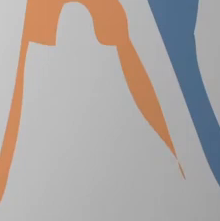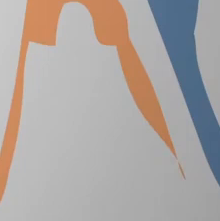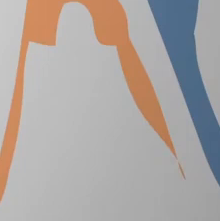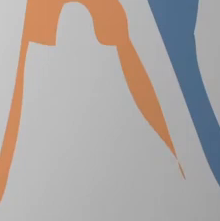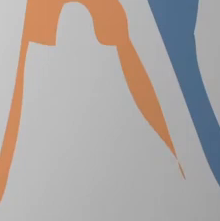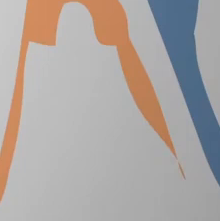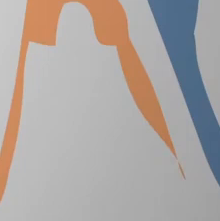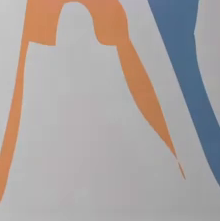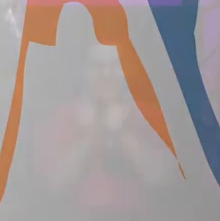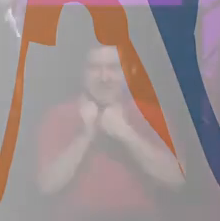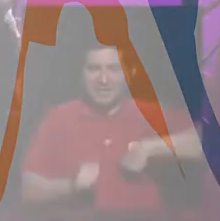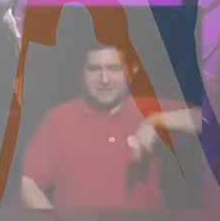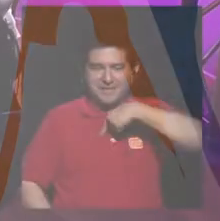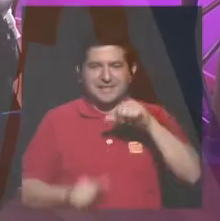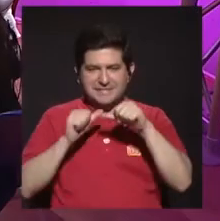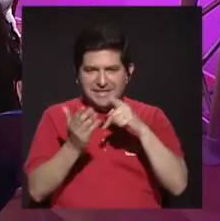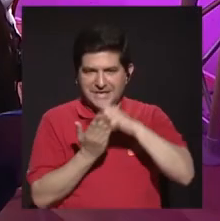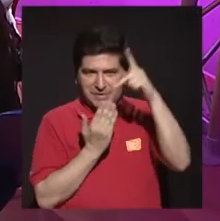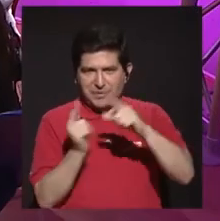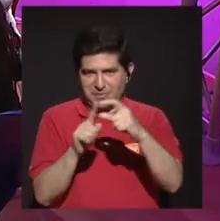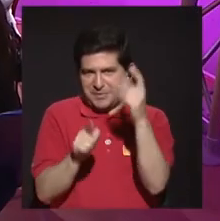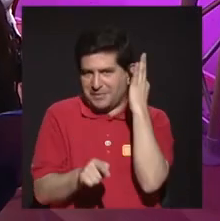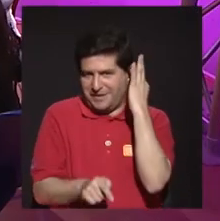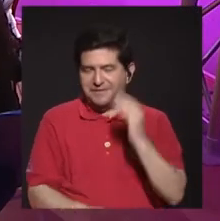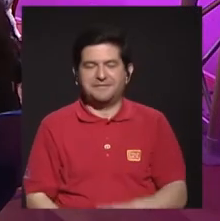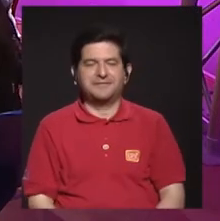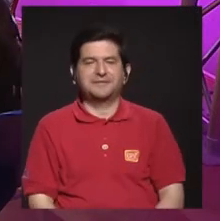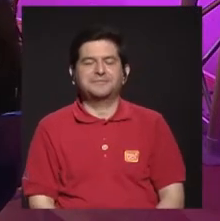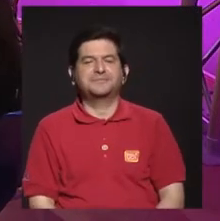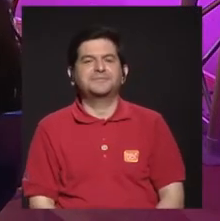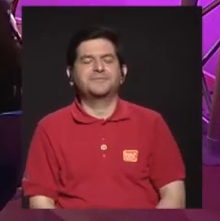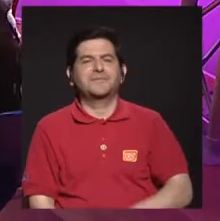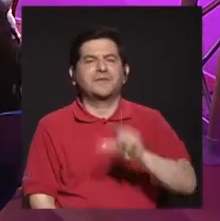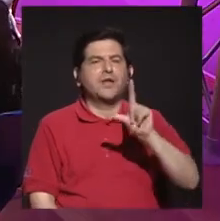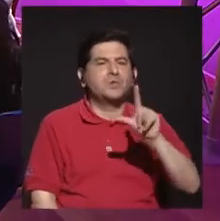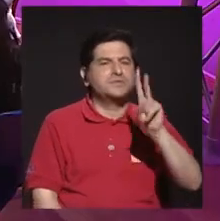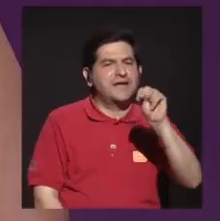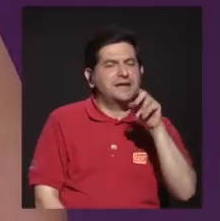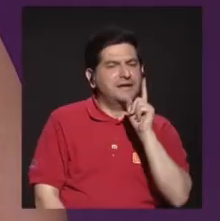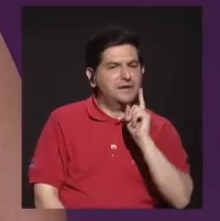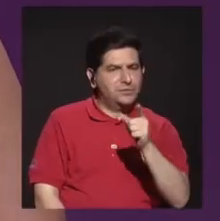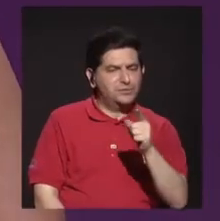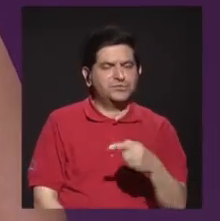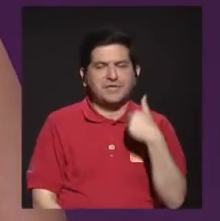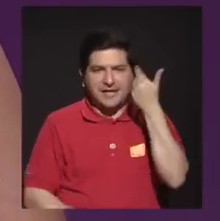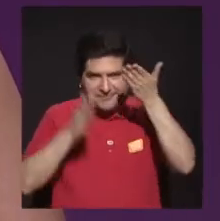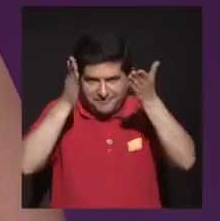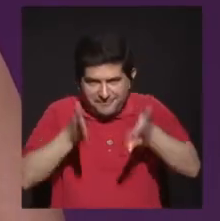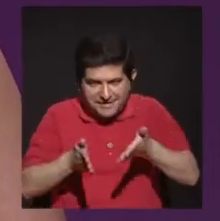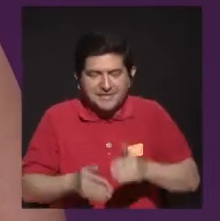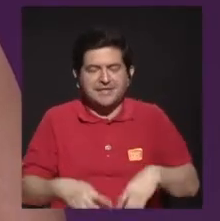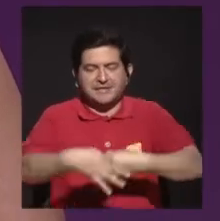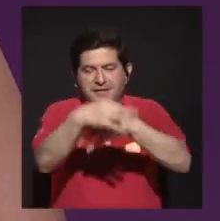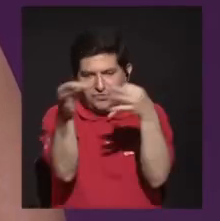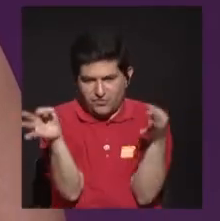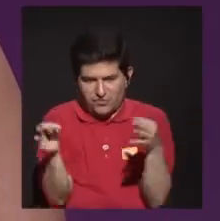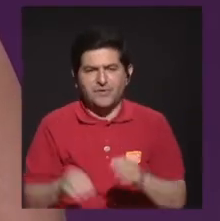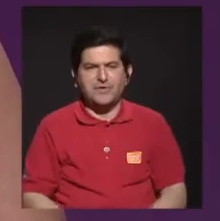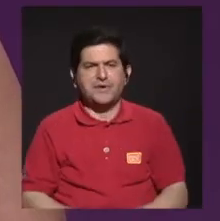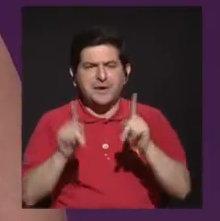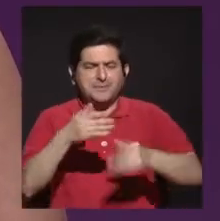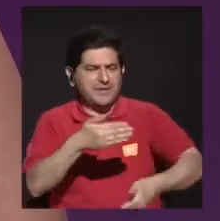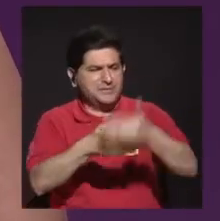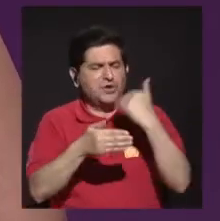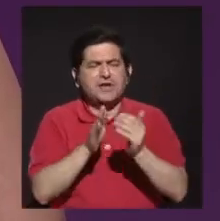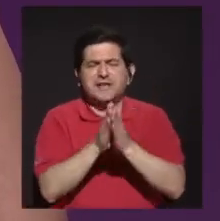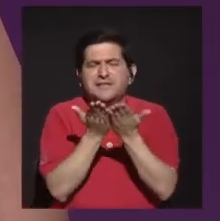Gracias por acompañarnos, seguimos con el programa. Bien, Luciana, vos como facilitadora de estos talleres, ¿quiénes están detrás